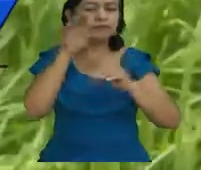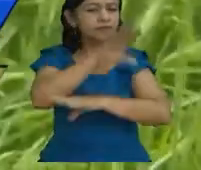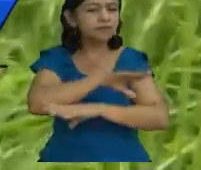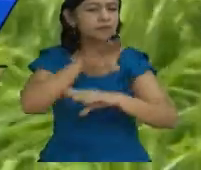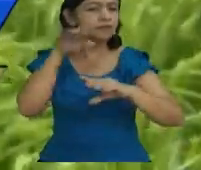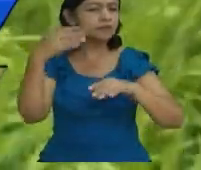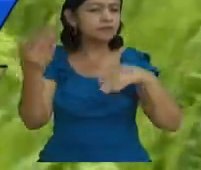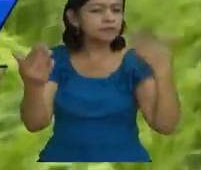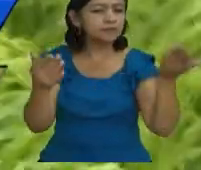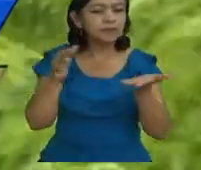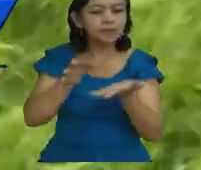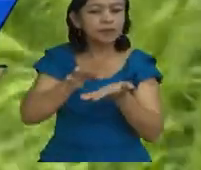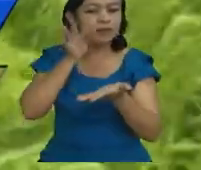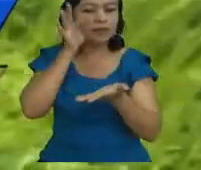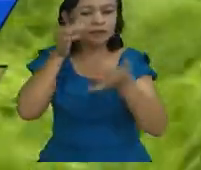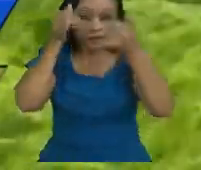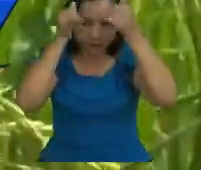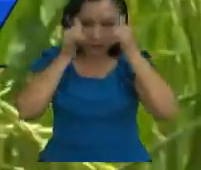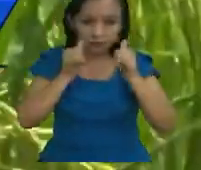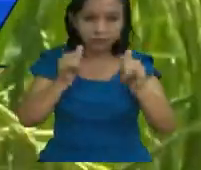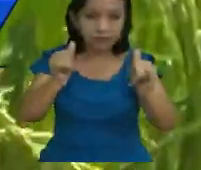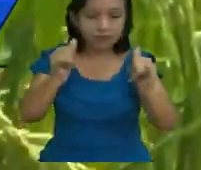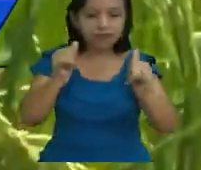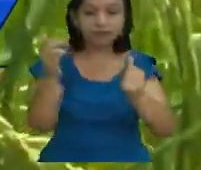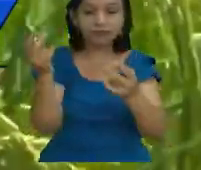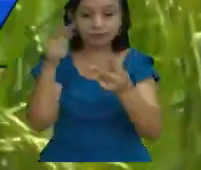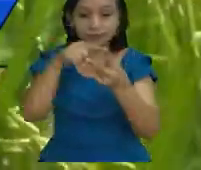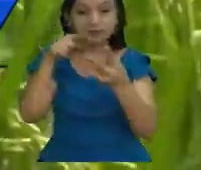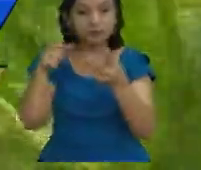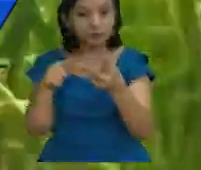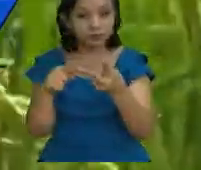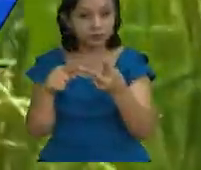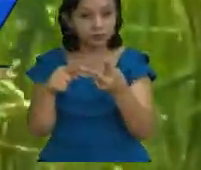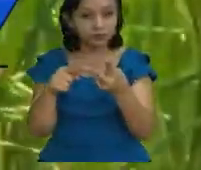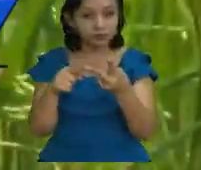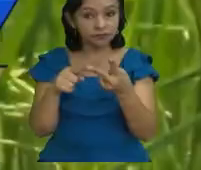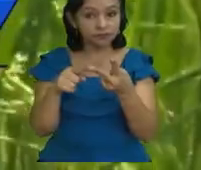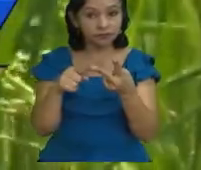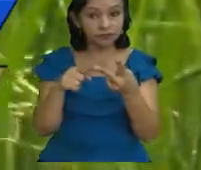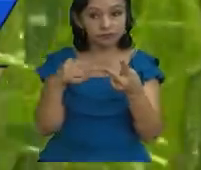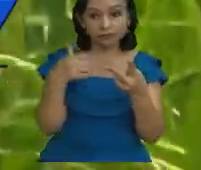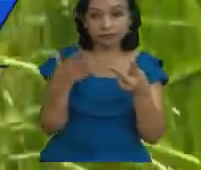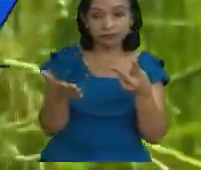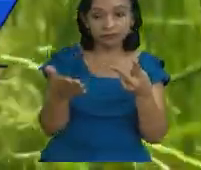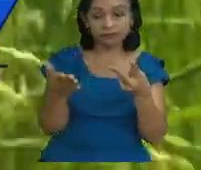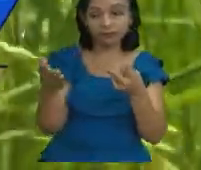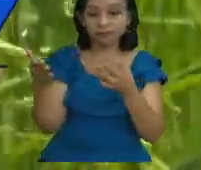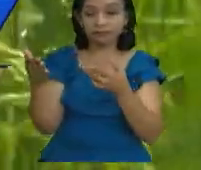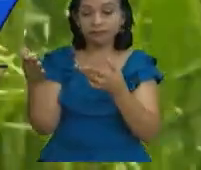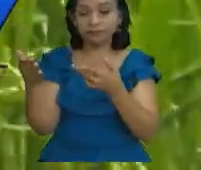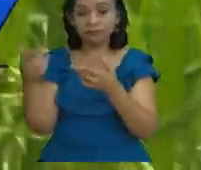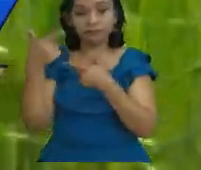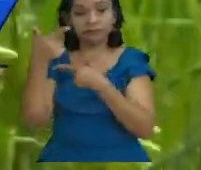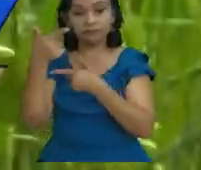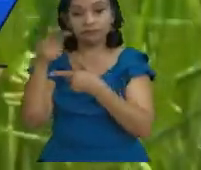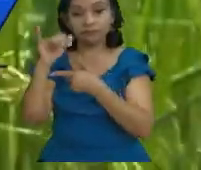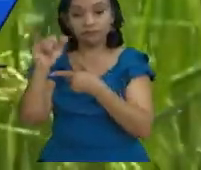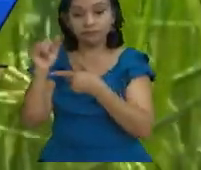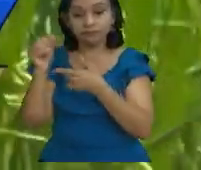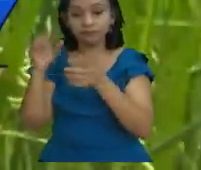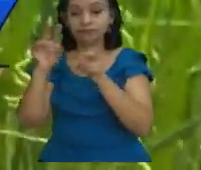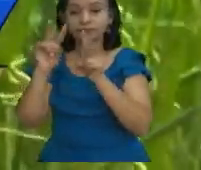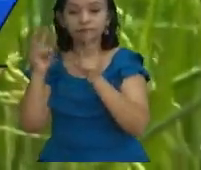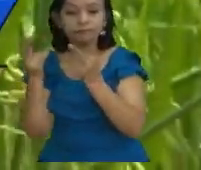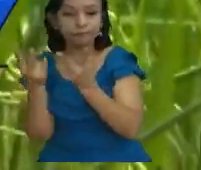ahí? ¿El café? La ganadería. Entonces, con esos enfoques, si vamos a establecer otro centro al lado de la Guinea, ¿cuál es la fortaleza? Los